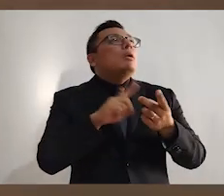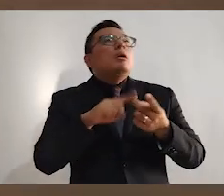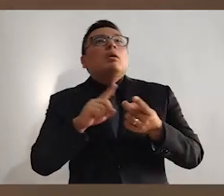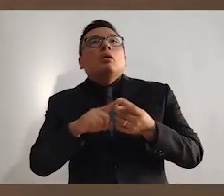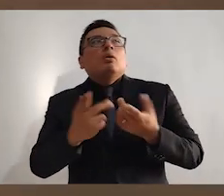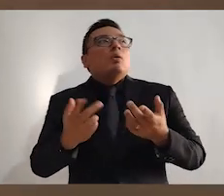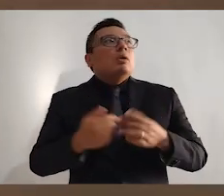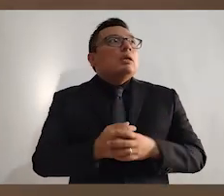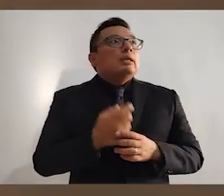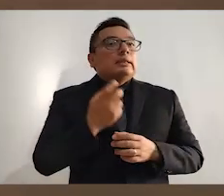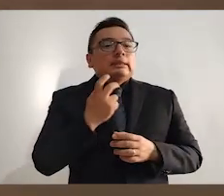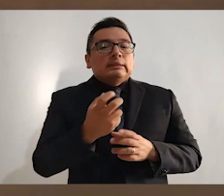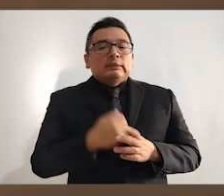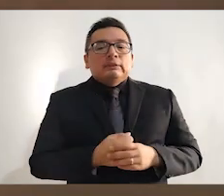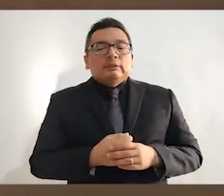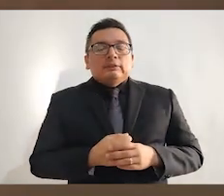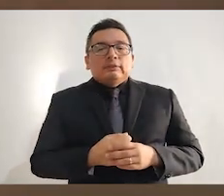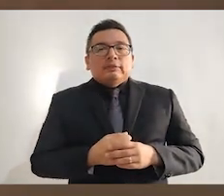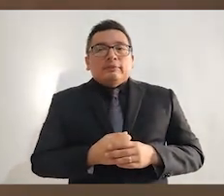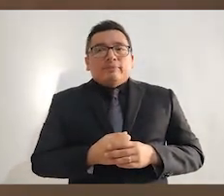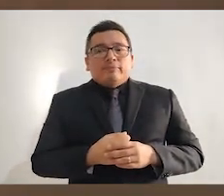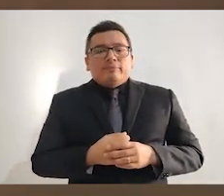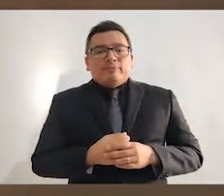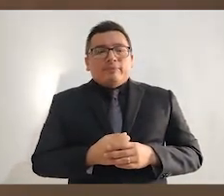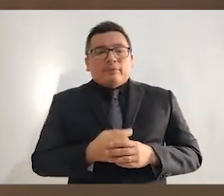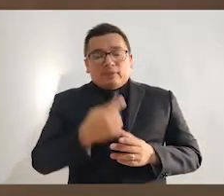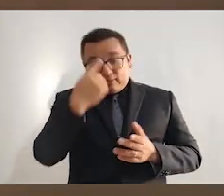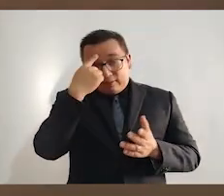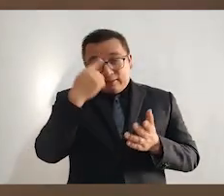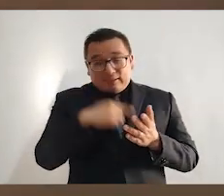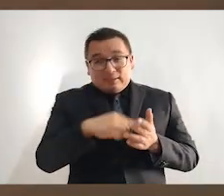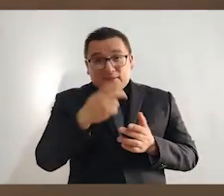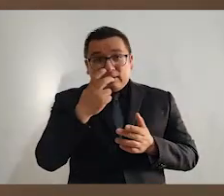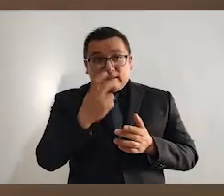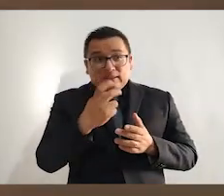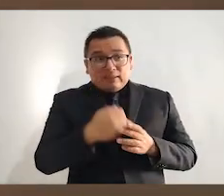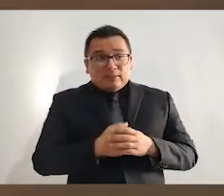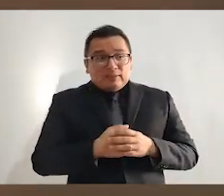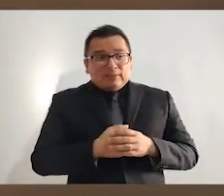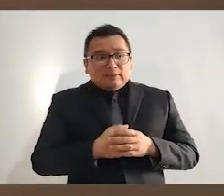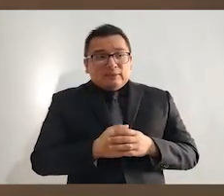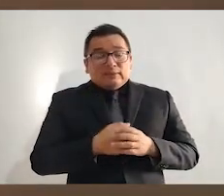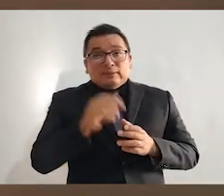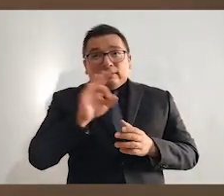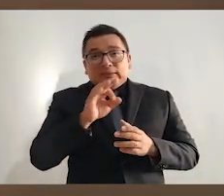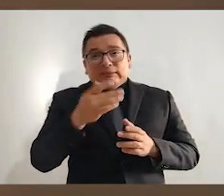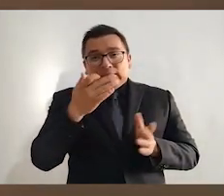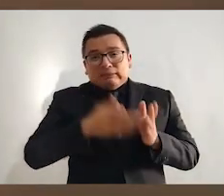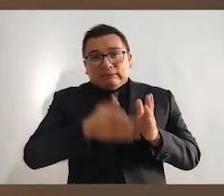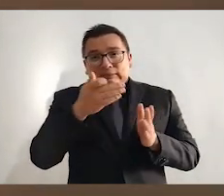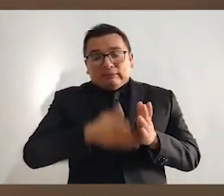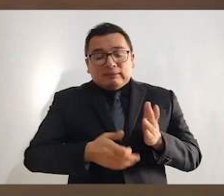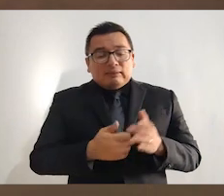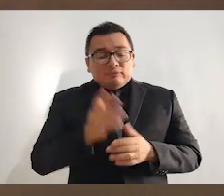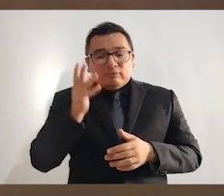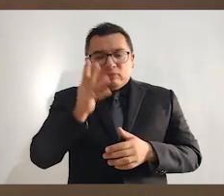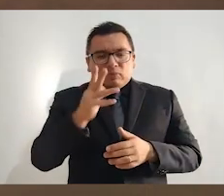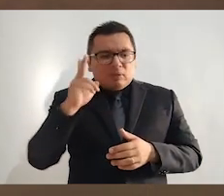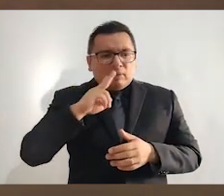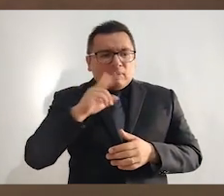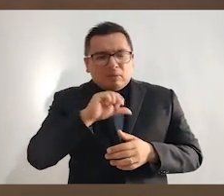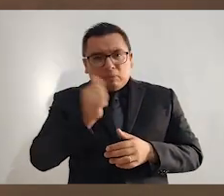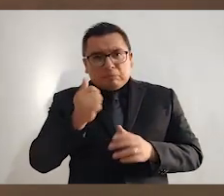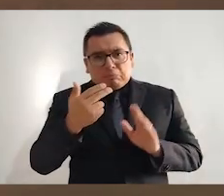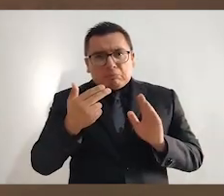nos corresponde y todo ese tipo de cosas, que creo que podría haber o en un futuro quizás pueda haber otro tipo